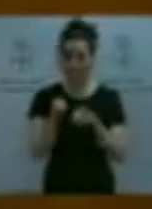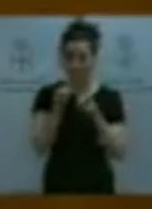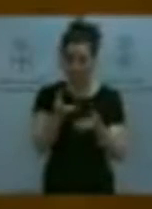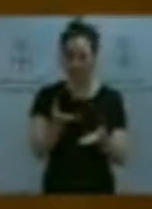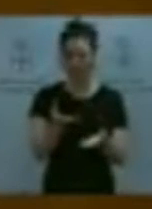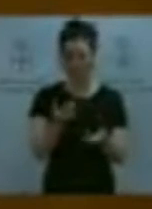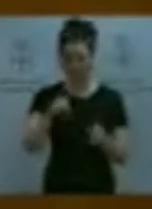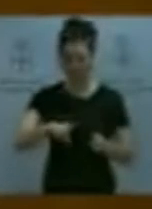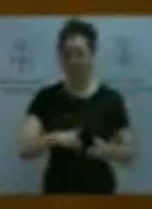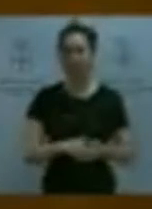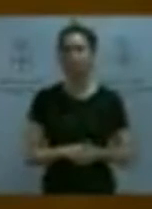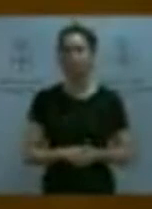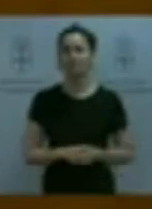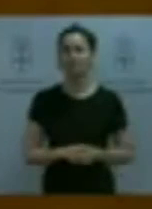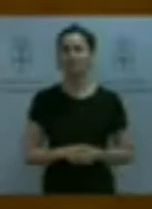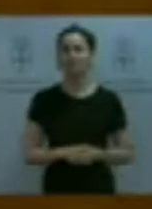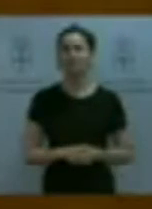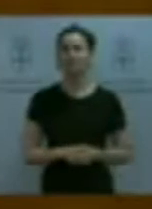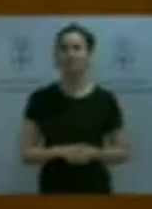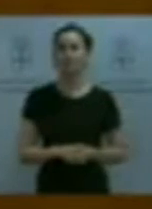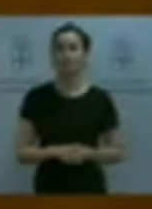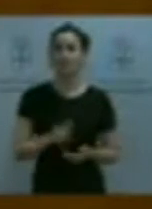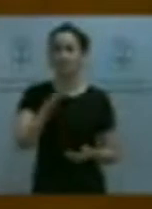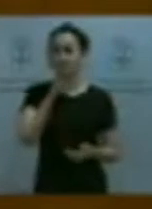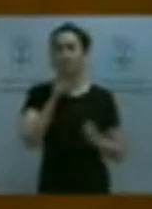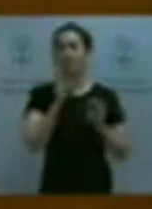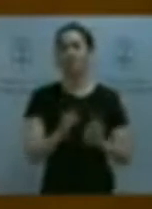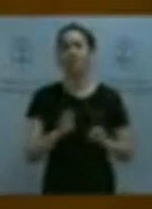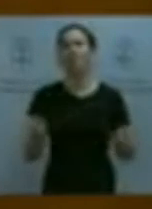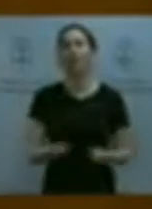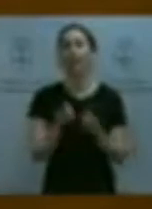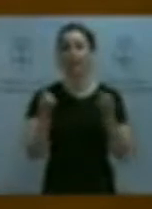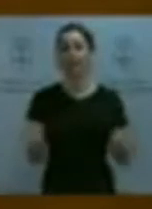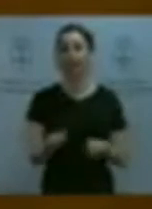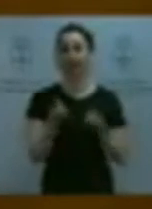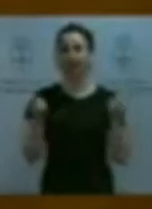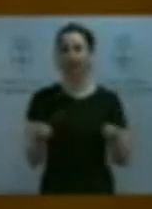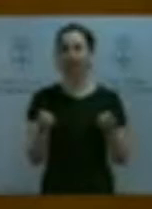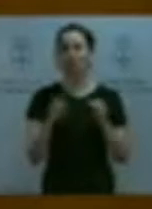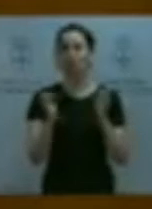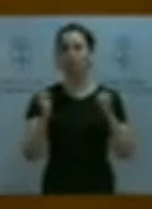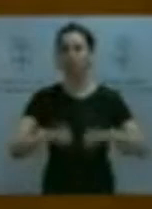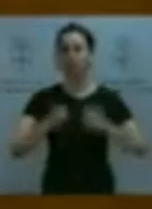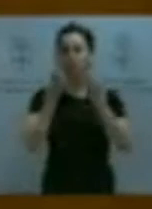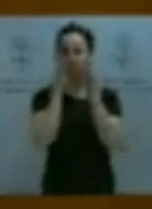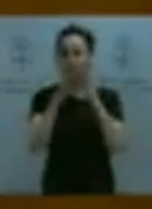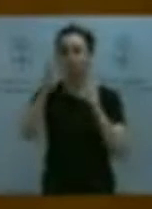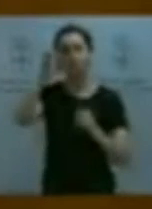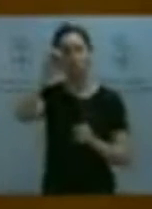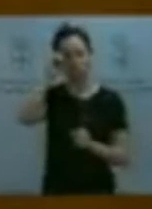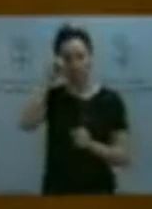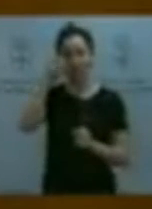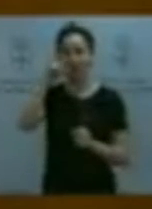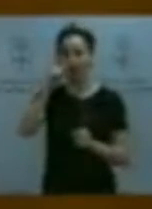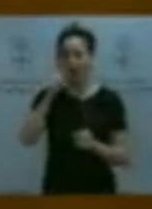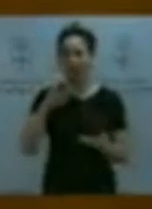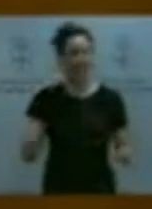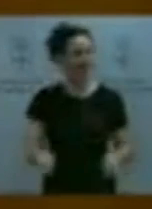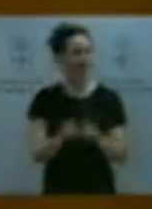que le hagamos marketing, propaganda, impactos en redes sociales, le voy a contar una cosa. Mire, en la creación de empleo turístico, también otra noticia,